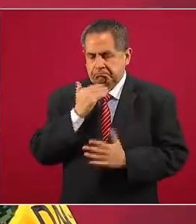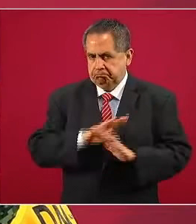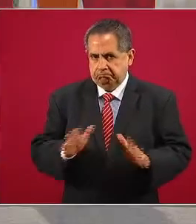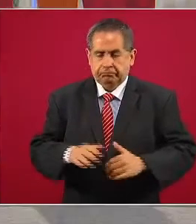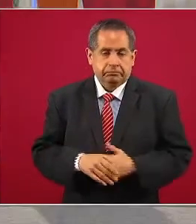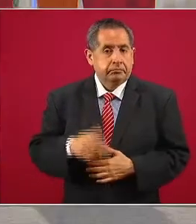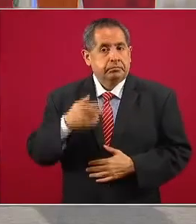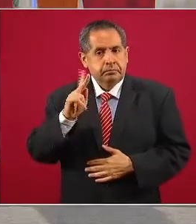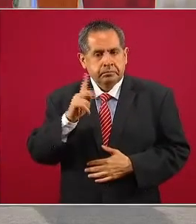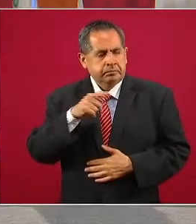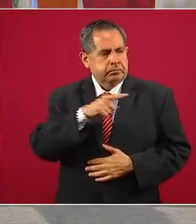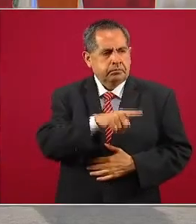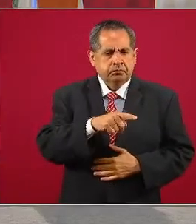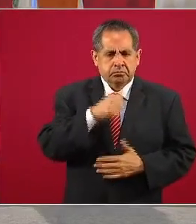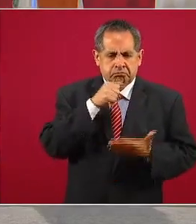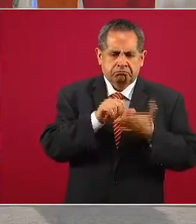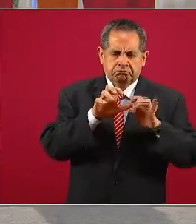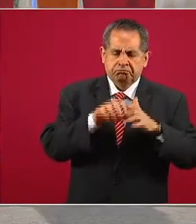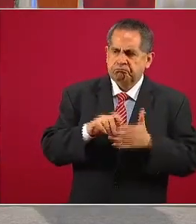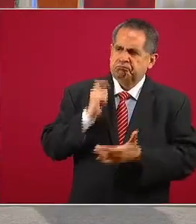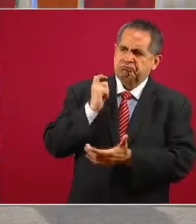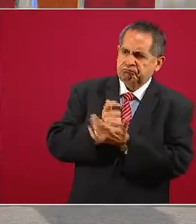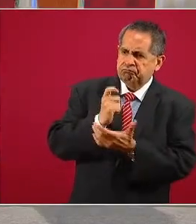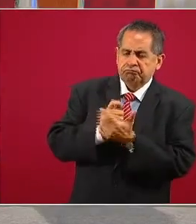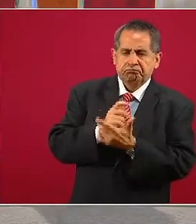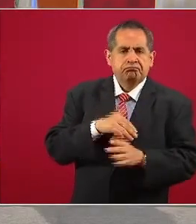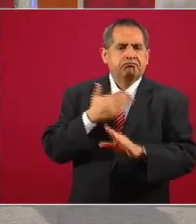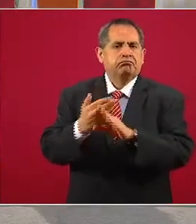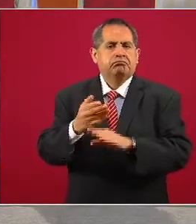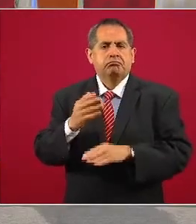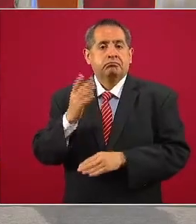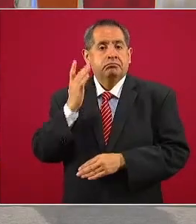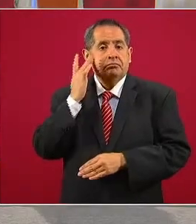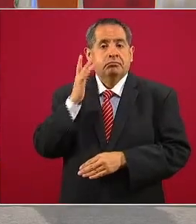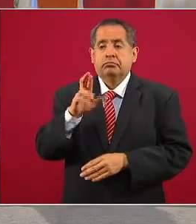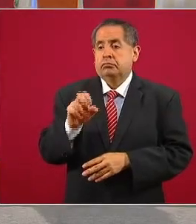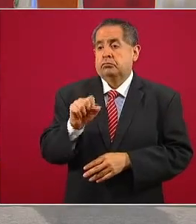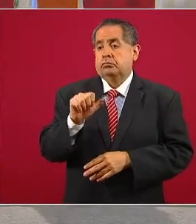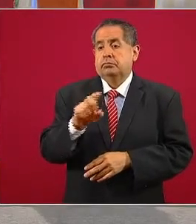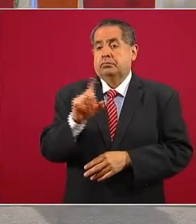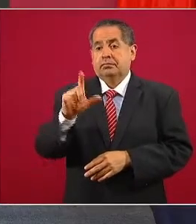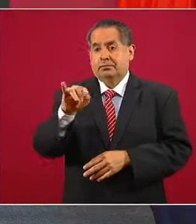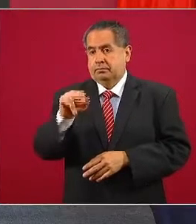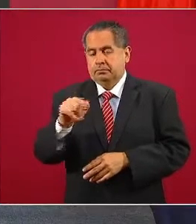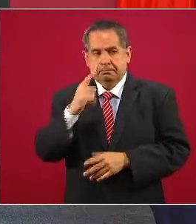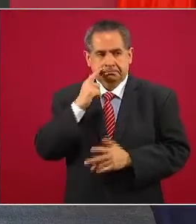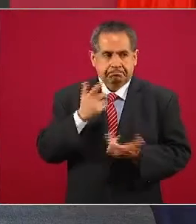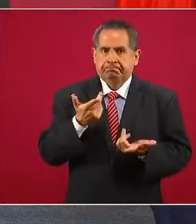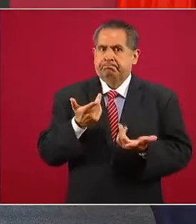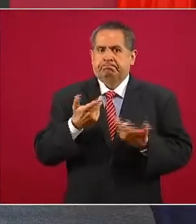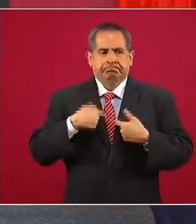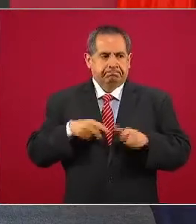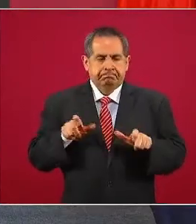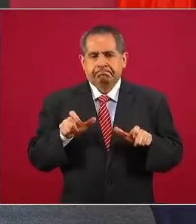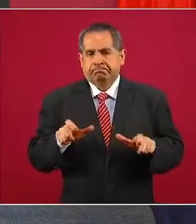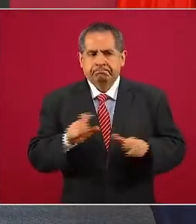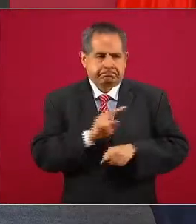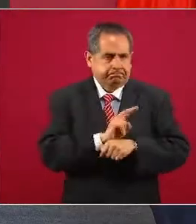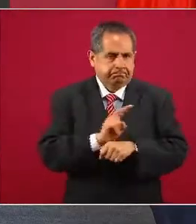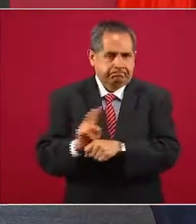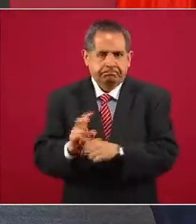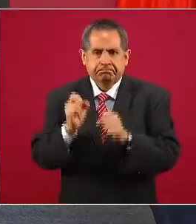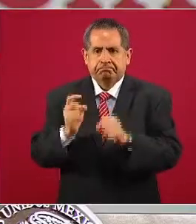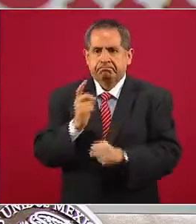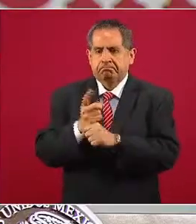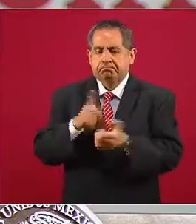Sin embargo, por la amenaza dirigida al cártel Santa Rosa de Lima, obliga a tomar acciones que fortalezcan la seguridad